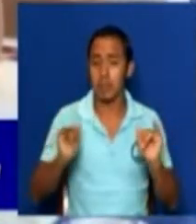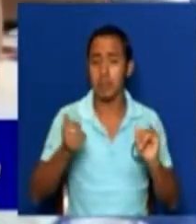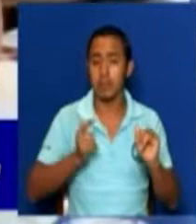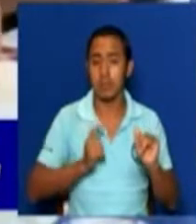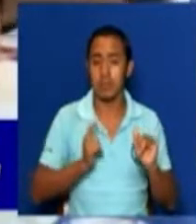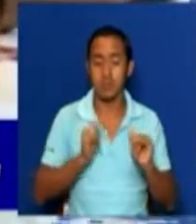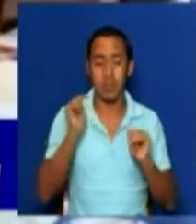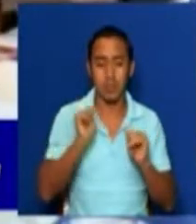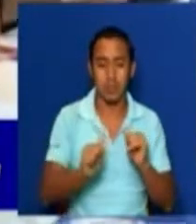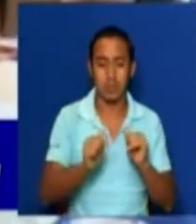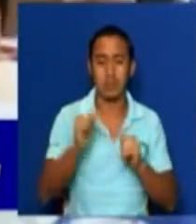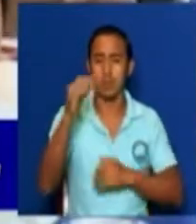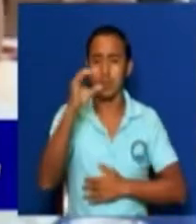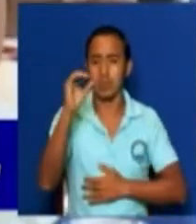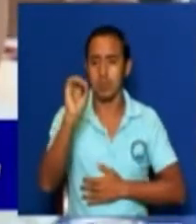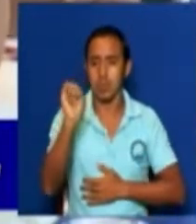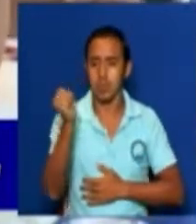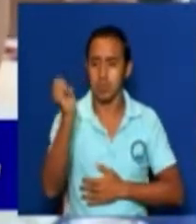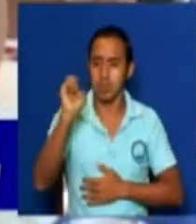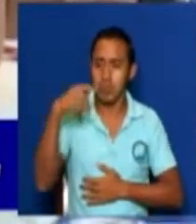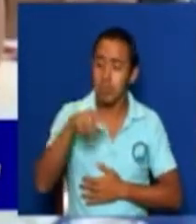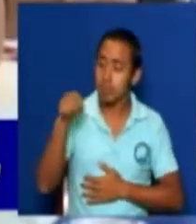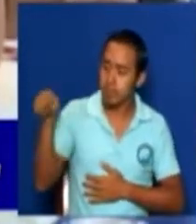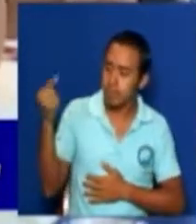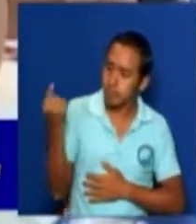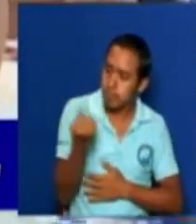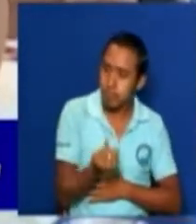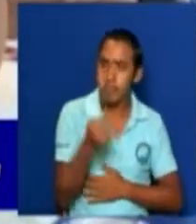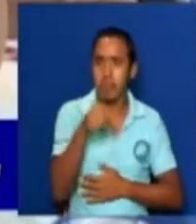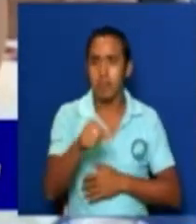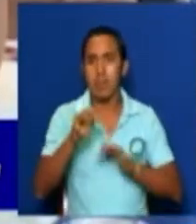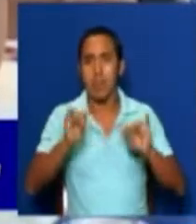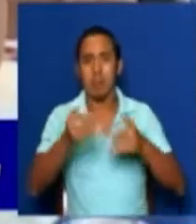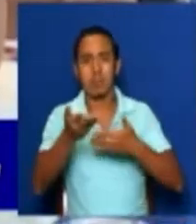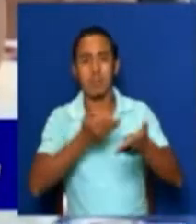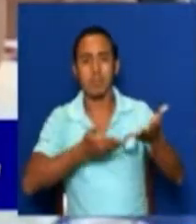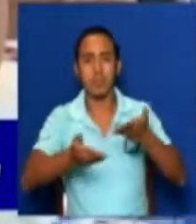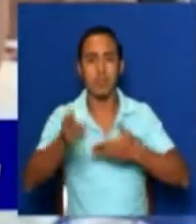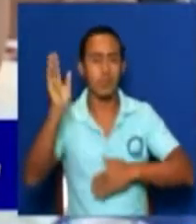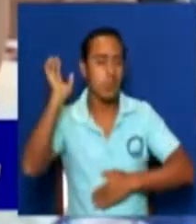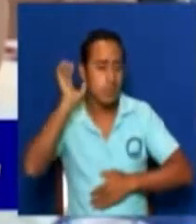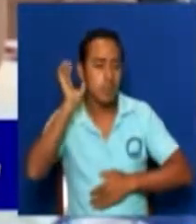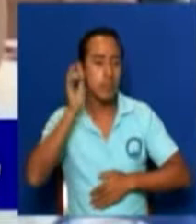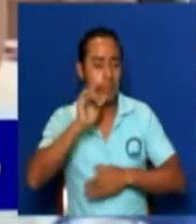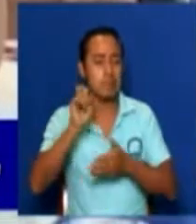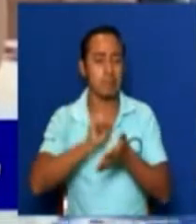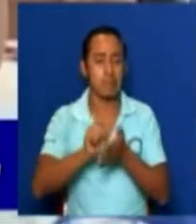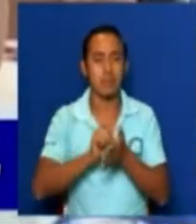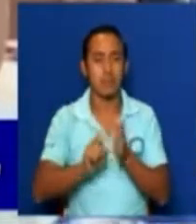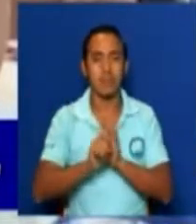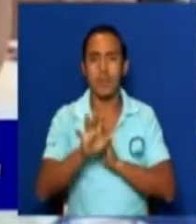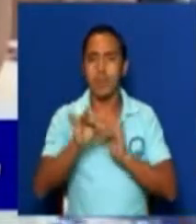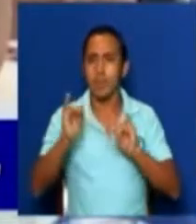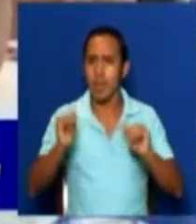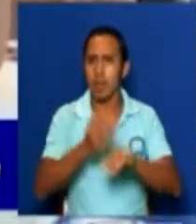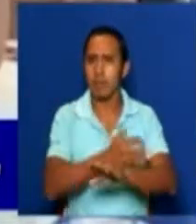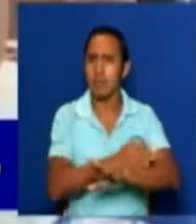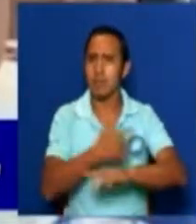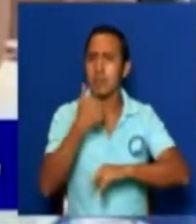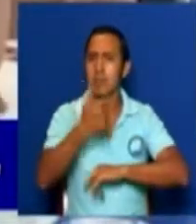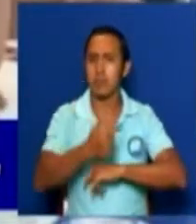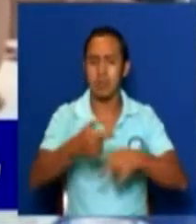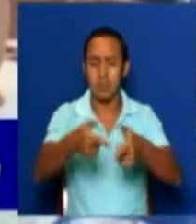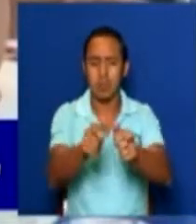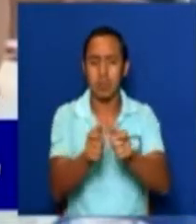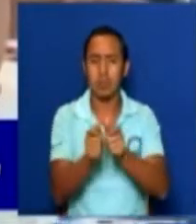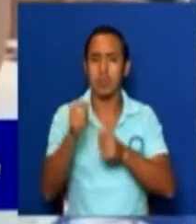aquí, el COSED está acá con nosotros, compartiendo y escuchándonos. Bien decía la compañera del